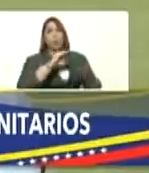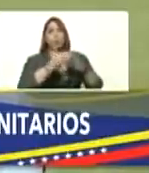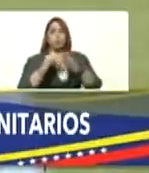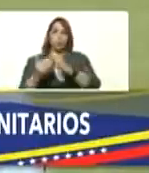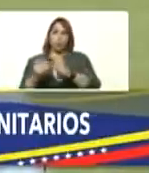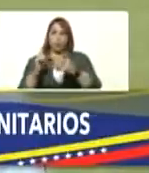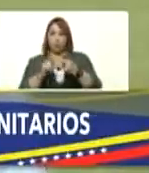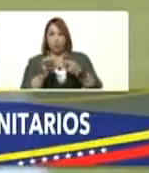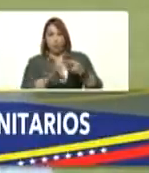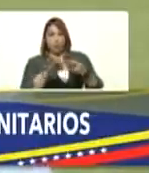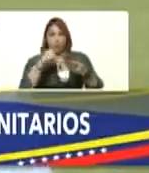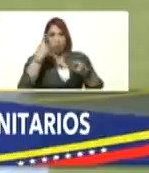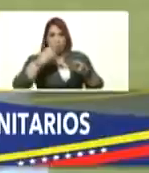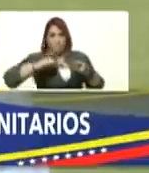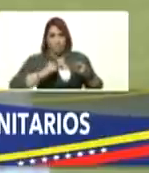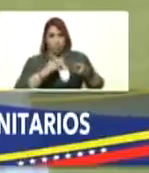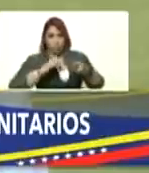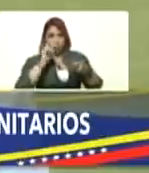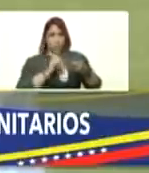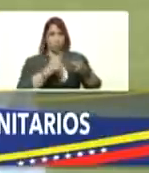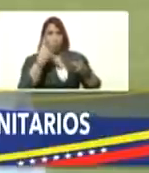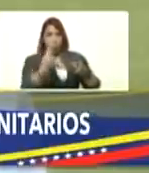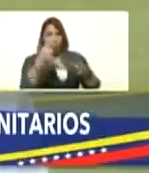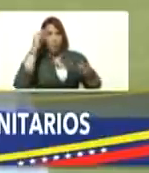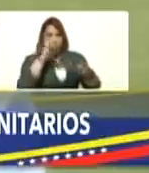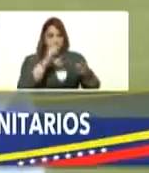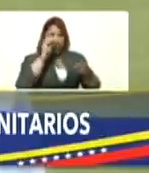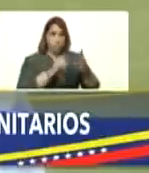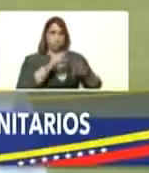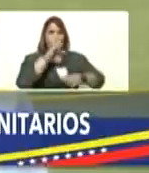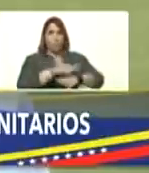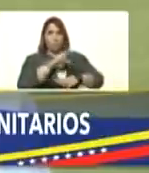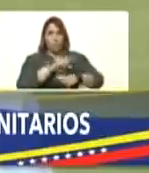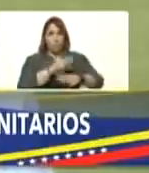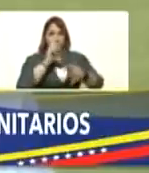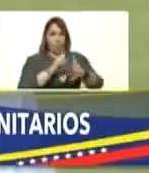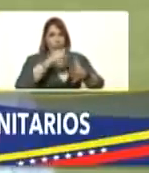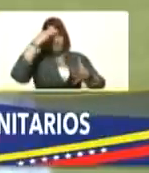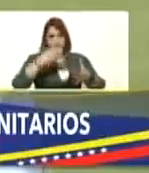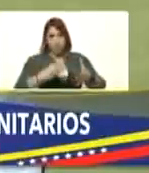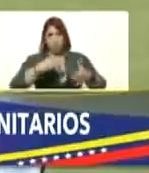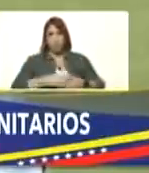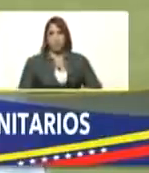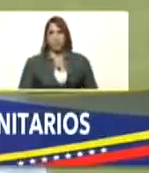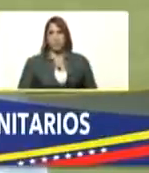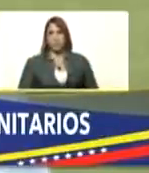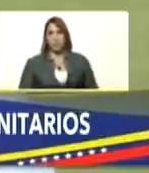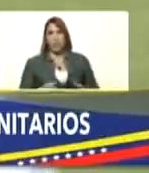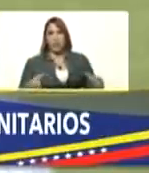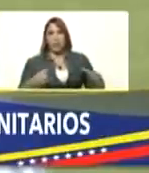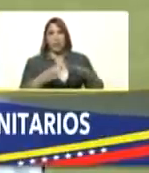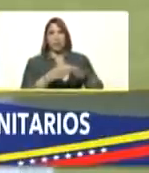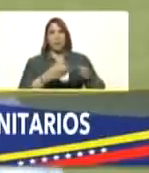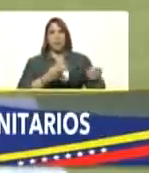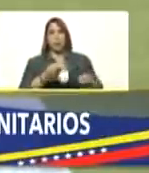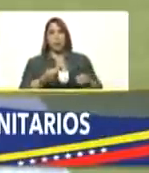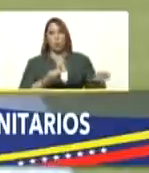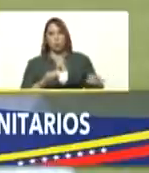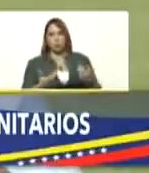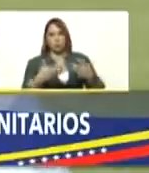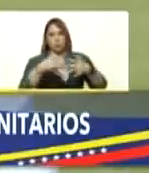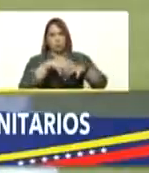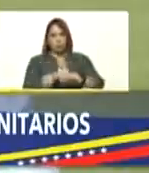eligió a un policía, a un maestro, a un médico y a un miliciano. Ese fue el equipo coordinador que